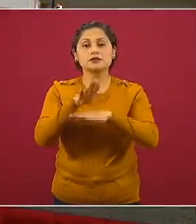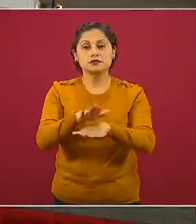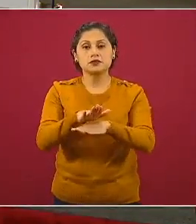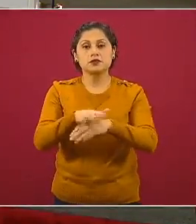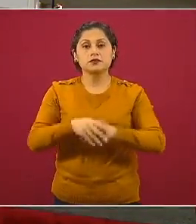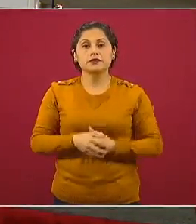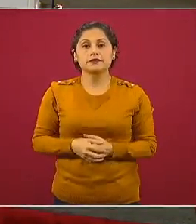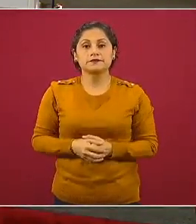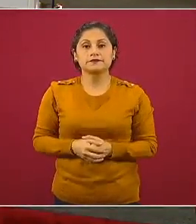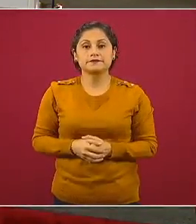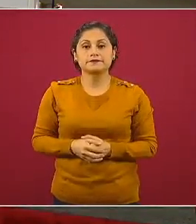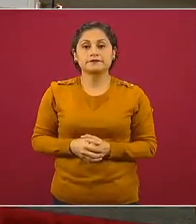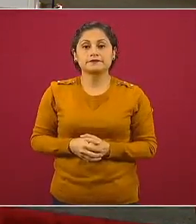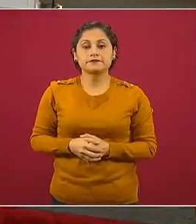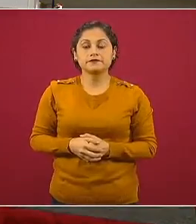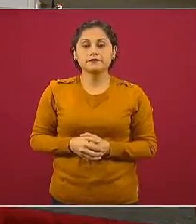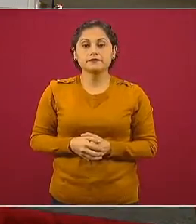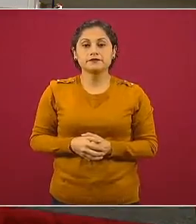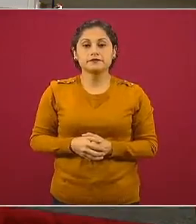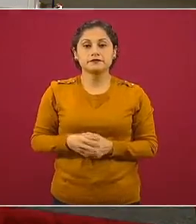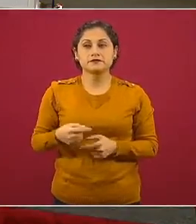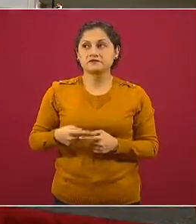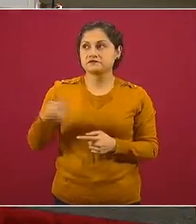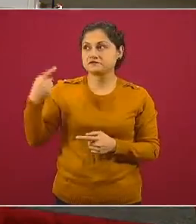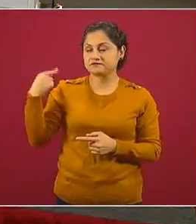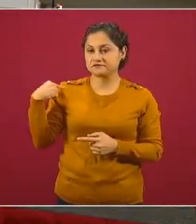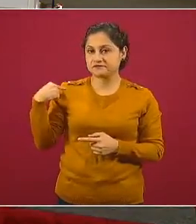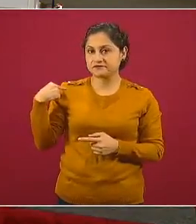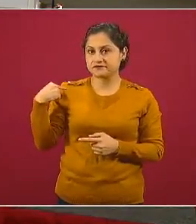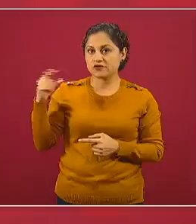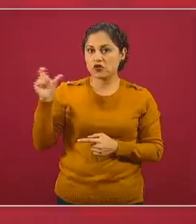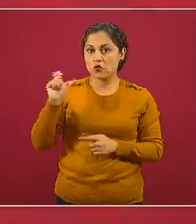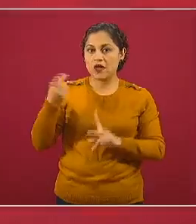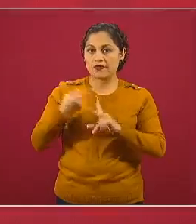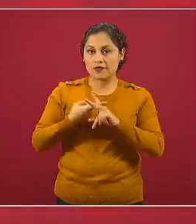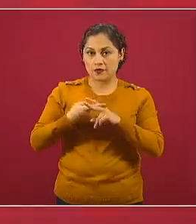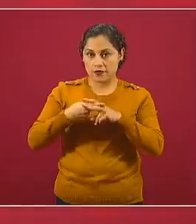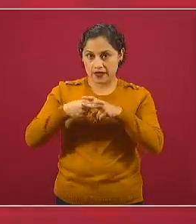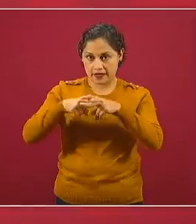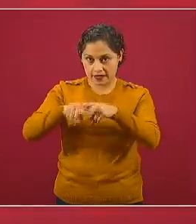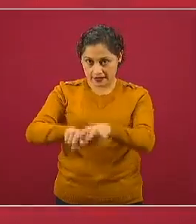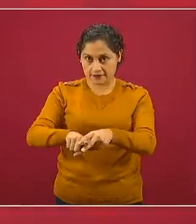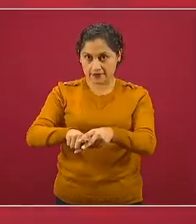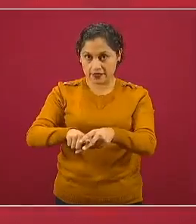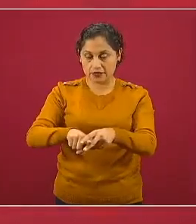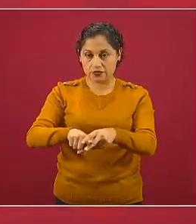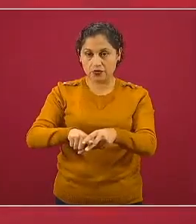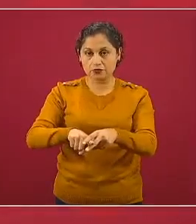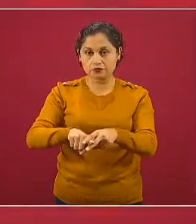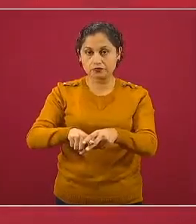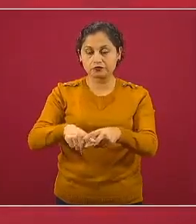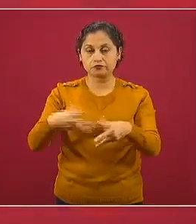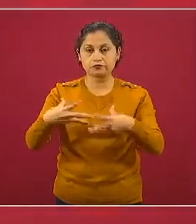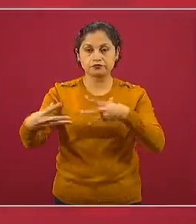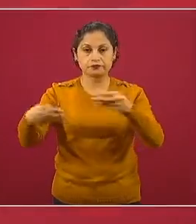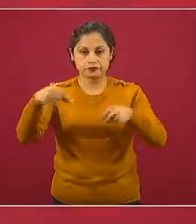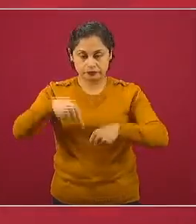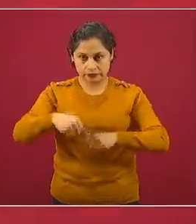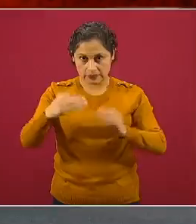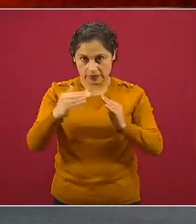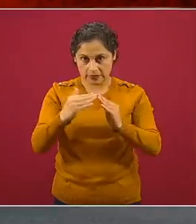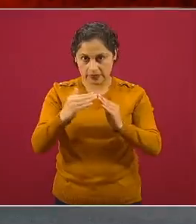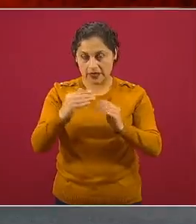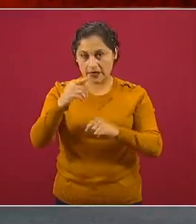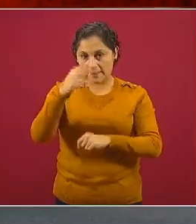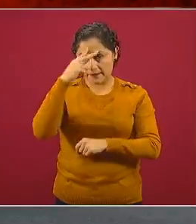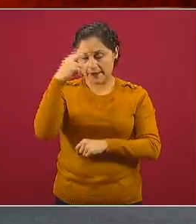resultado de un trabajo que iniciamos prácticamente desde el inicio de la respuesta a la epidemia de COVID en México, que tiene